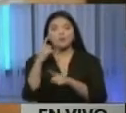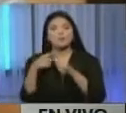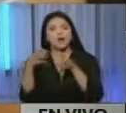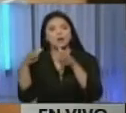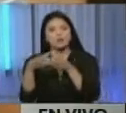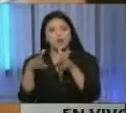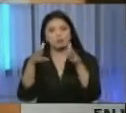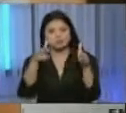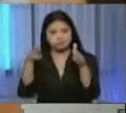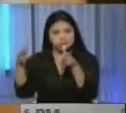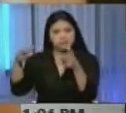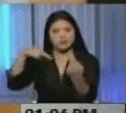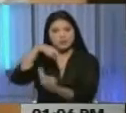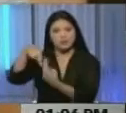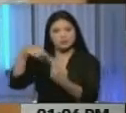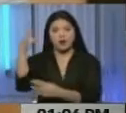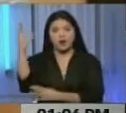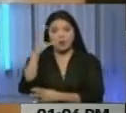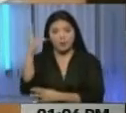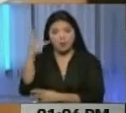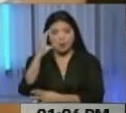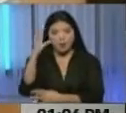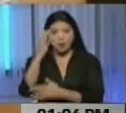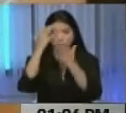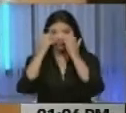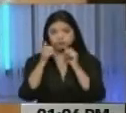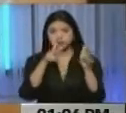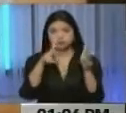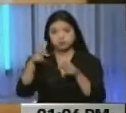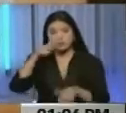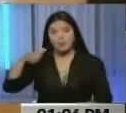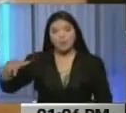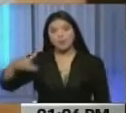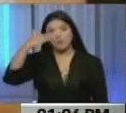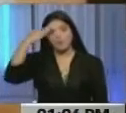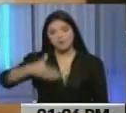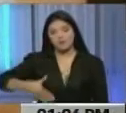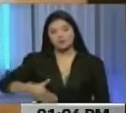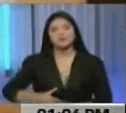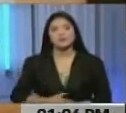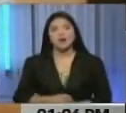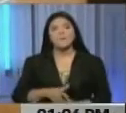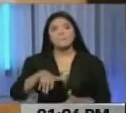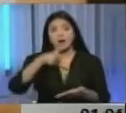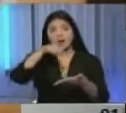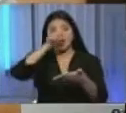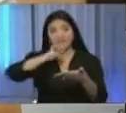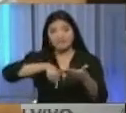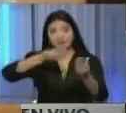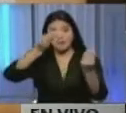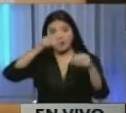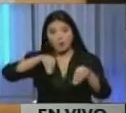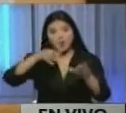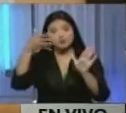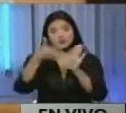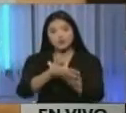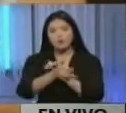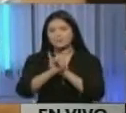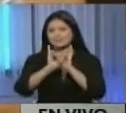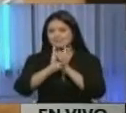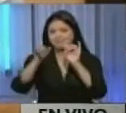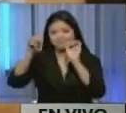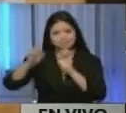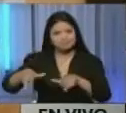Armadas Revolucionarias de Colombia, Ejército del Pueblo, FARC-EP, para la firma de los acuerdos sobre el cese al fuego y